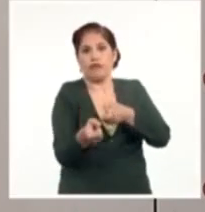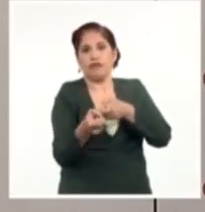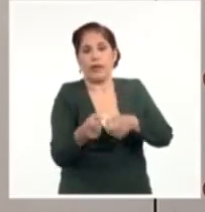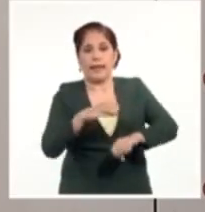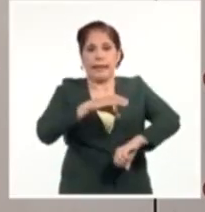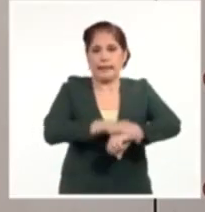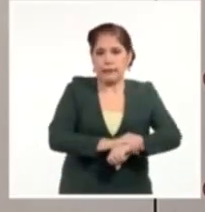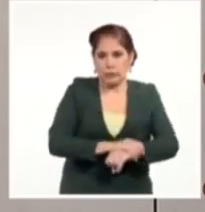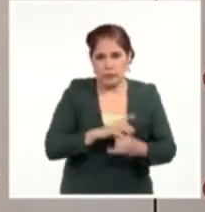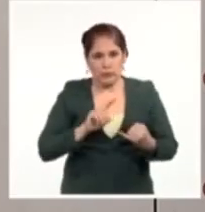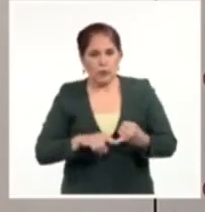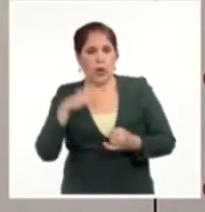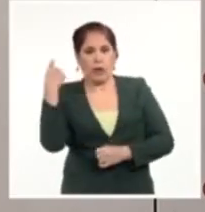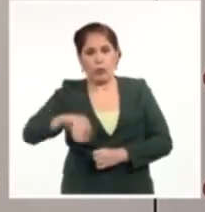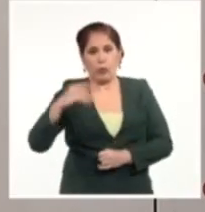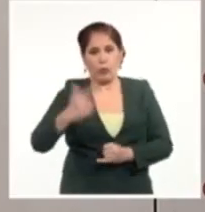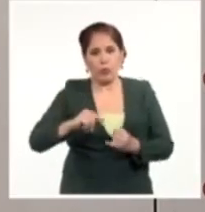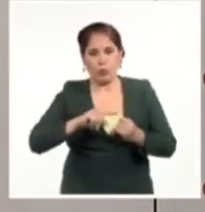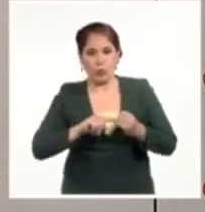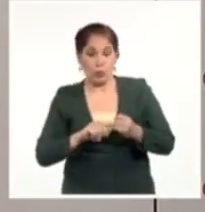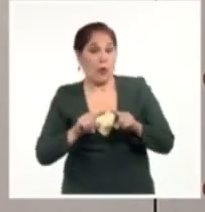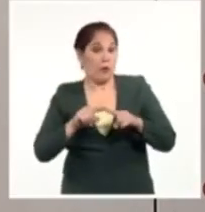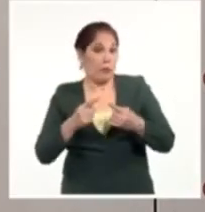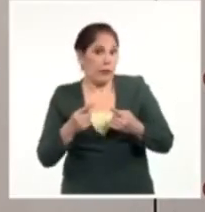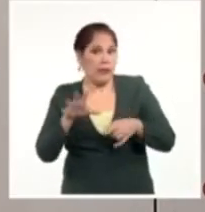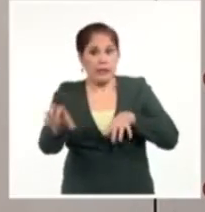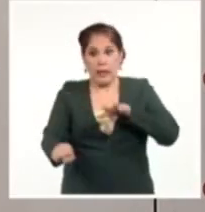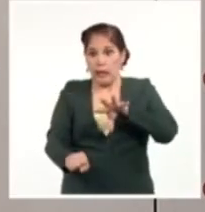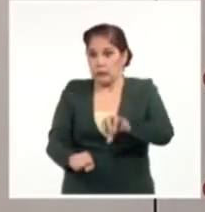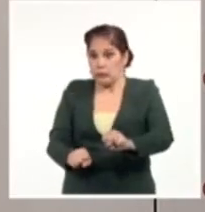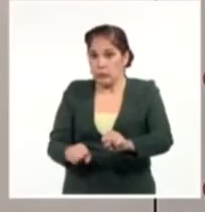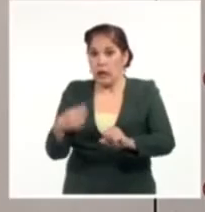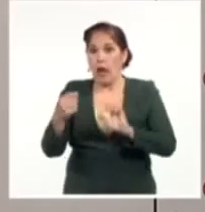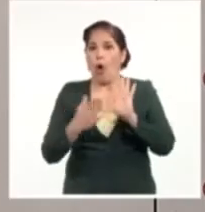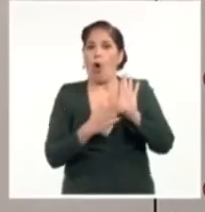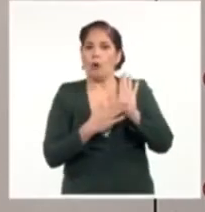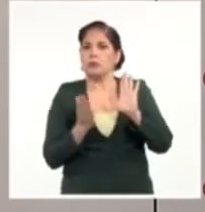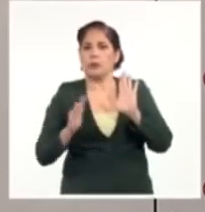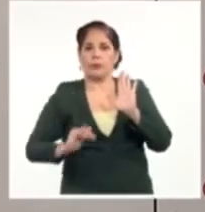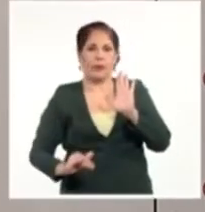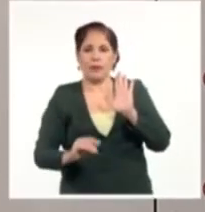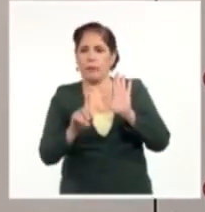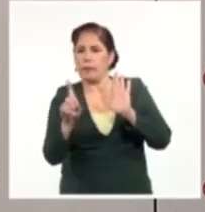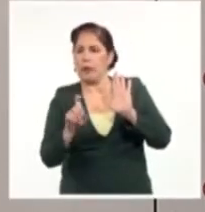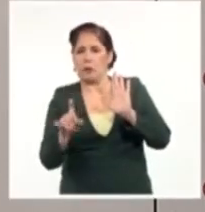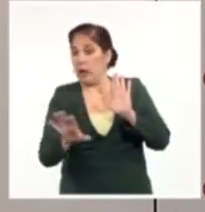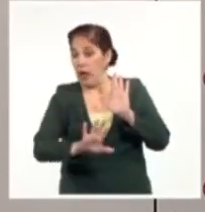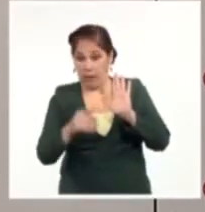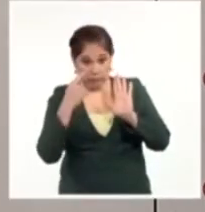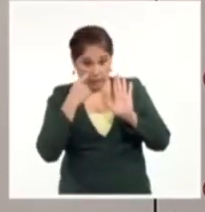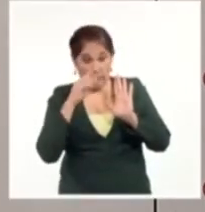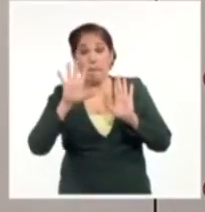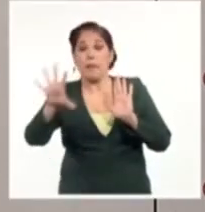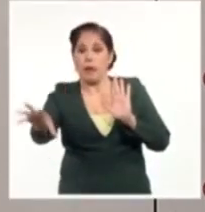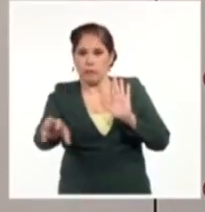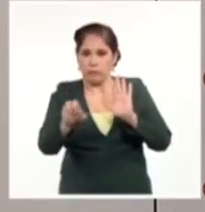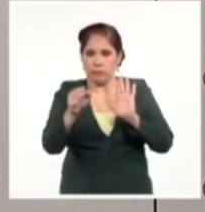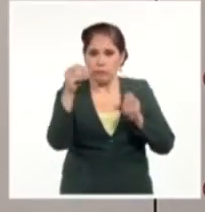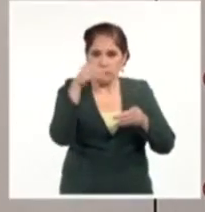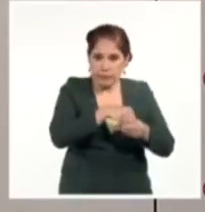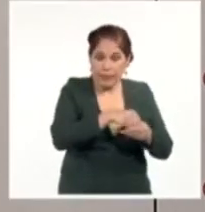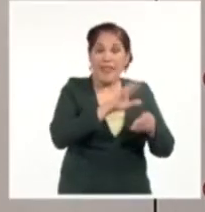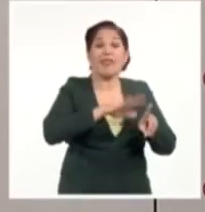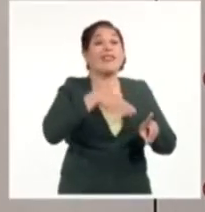detenciones arbitrarias, torturas, porque se captura sin orden judicial ni demasiada pregunta y se investiga mucho después si